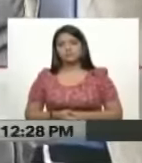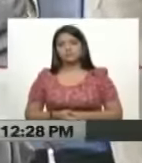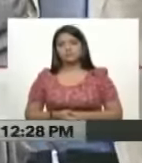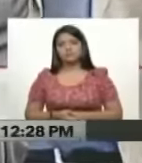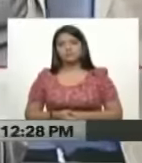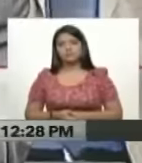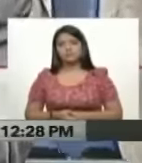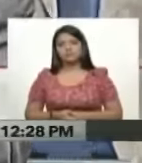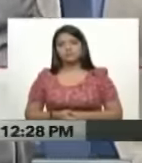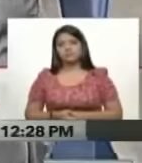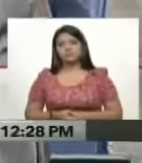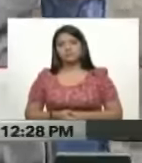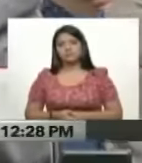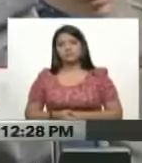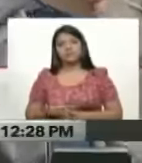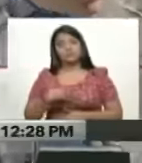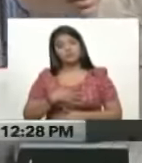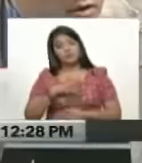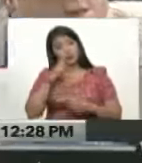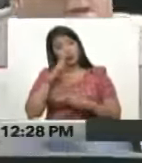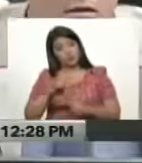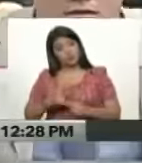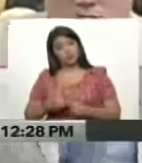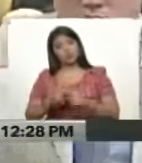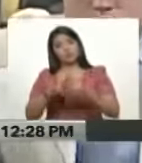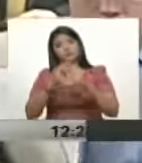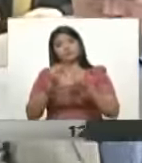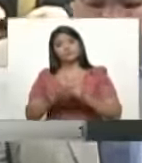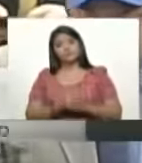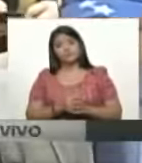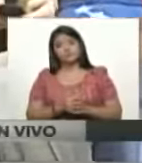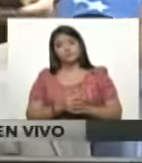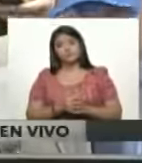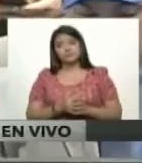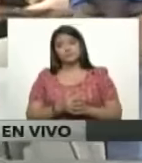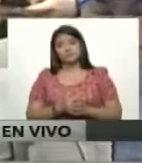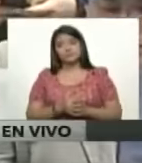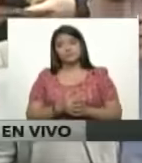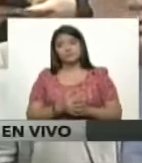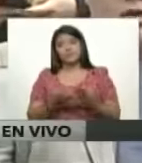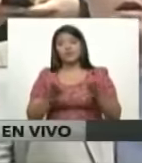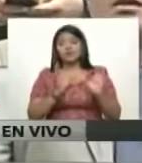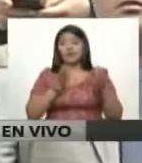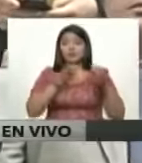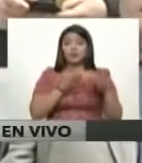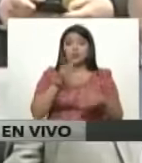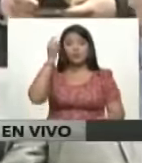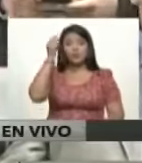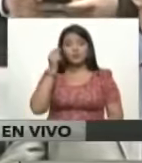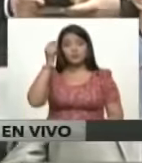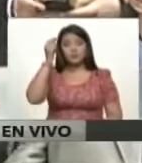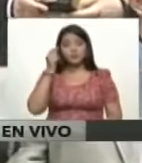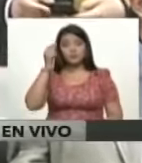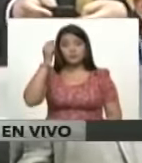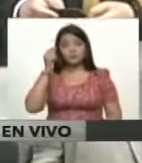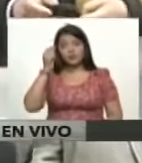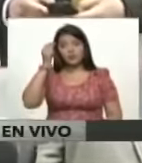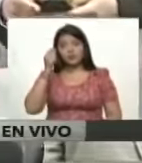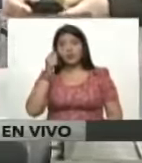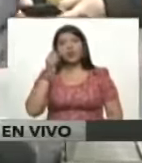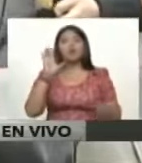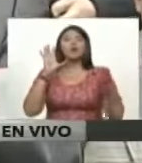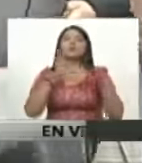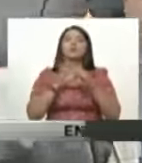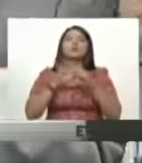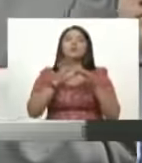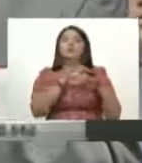Me corresponde el honor, en nombre de la fracción parlamentaria de la Mesa de la